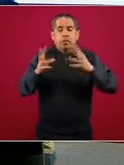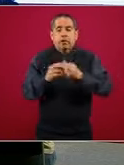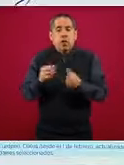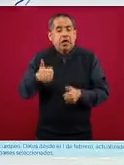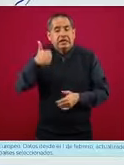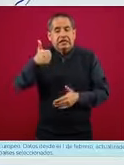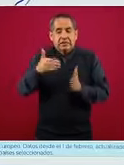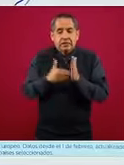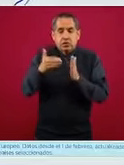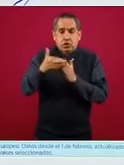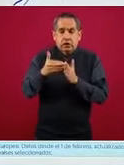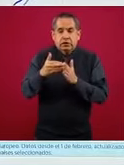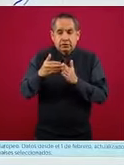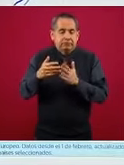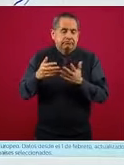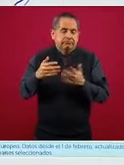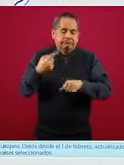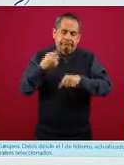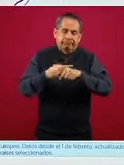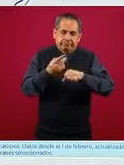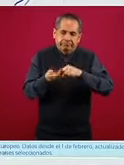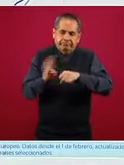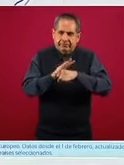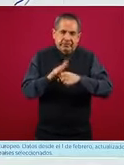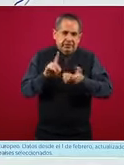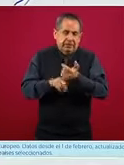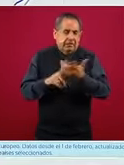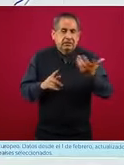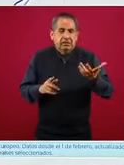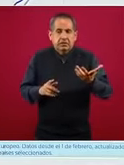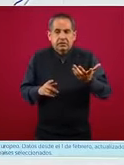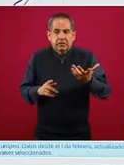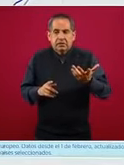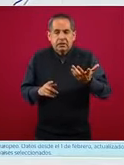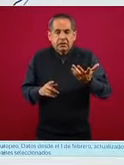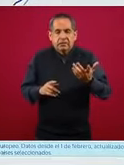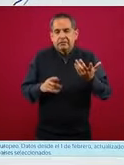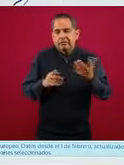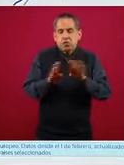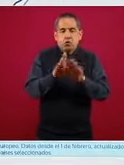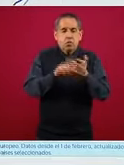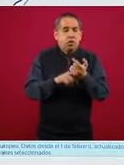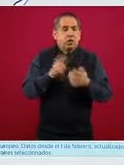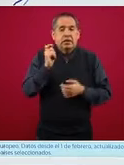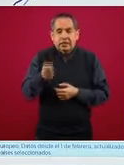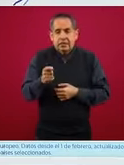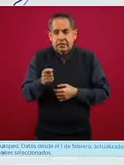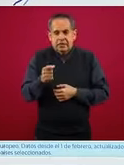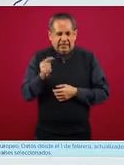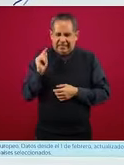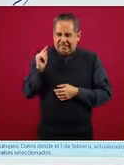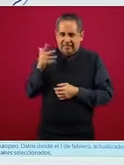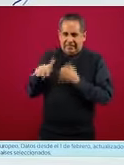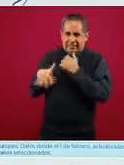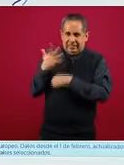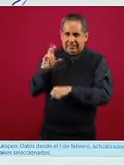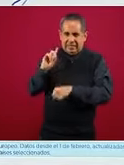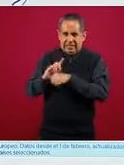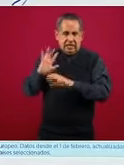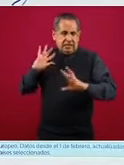millones de casos, es prácticamente la mitad de la epidemia, y tenemos en los últimos 15